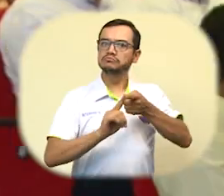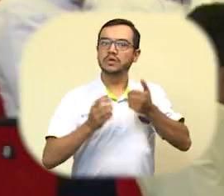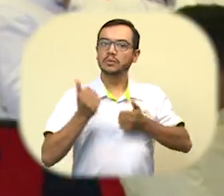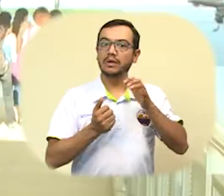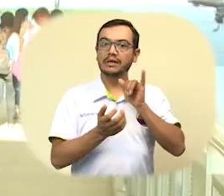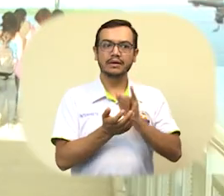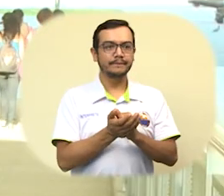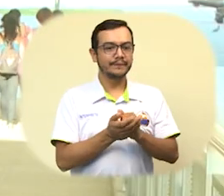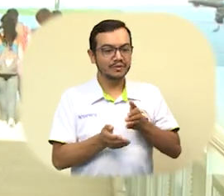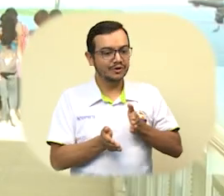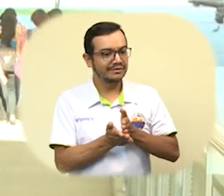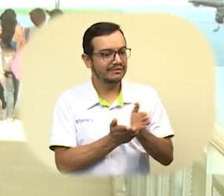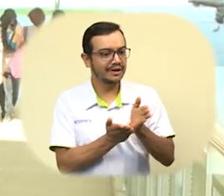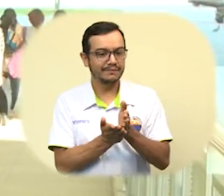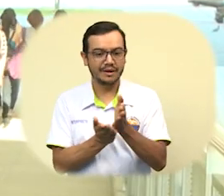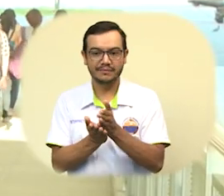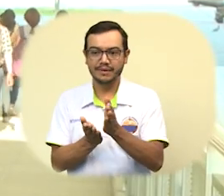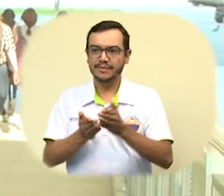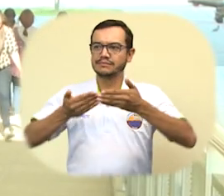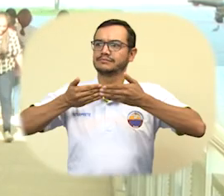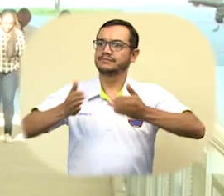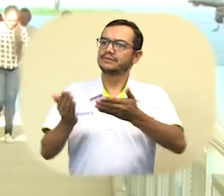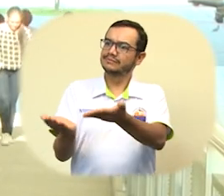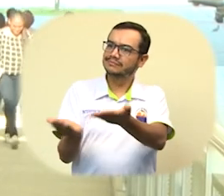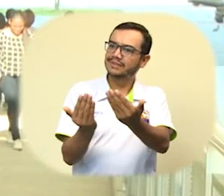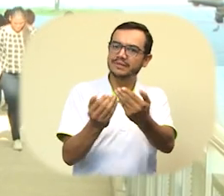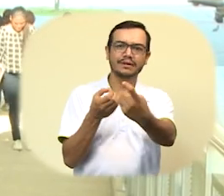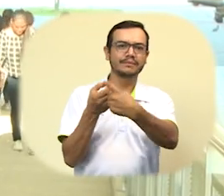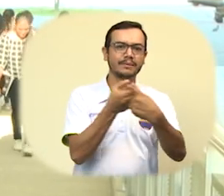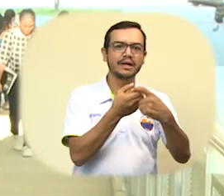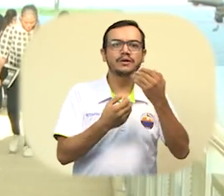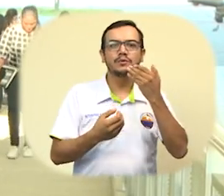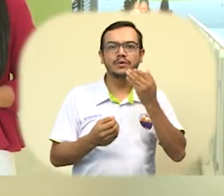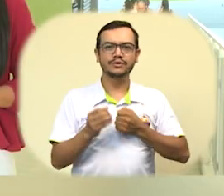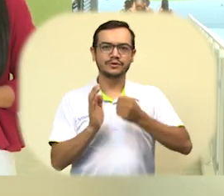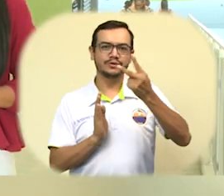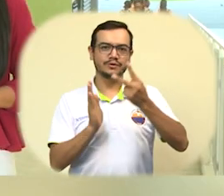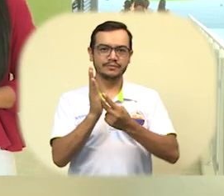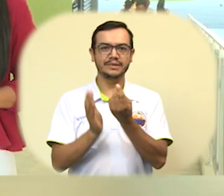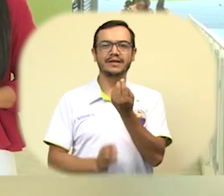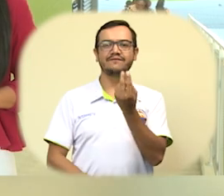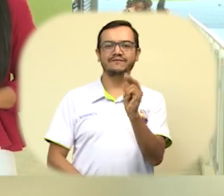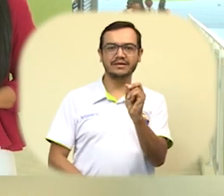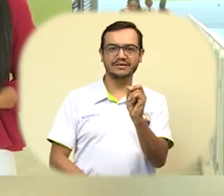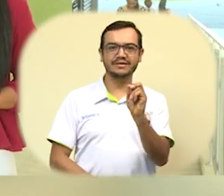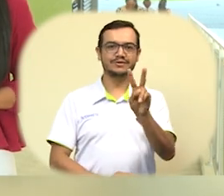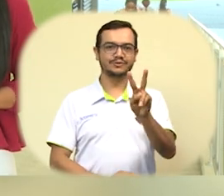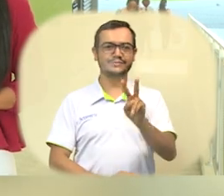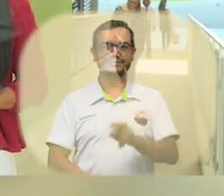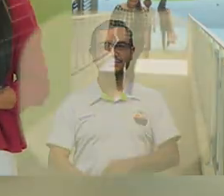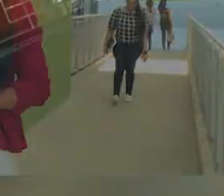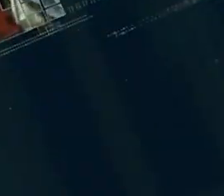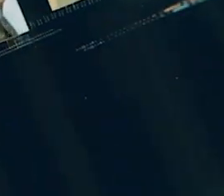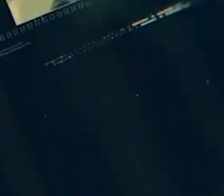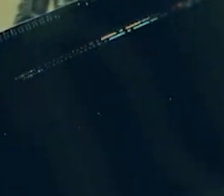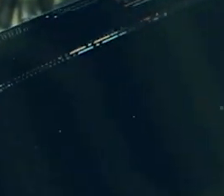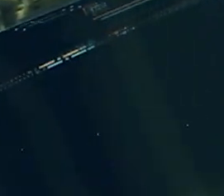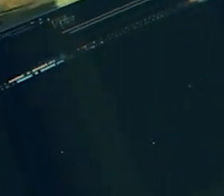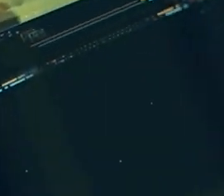de calidad. El propósito es que las nuevas unidades de estudio estén a disposición de la sociedad para el periodo